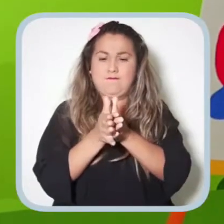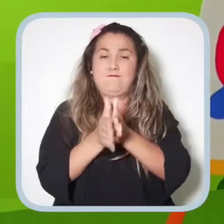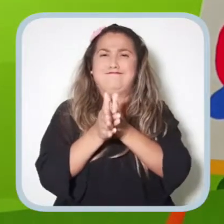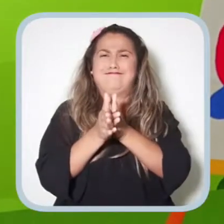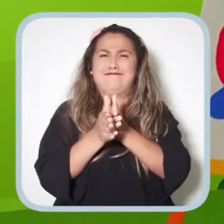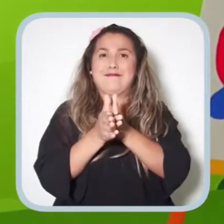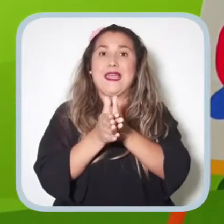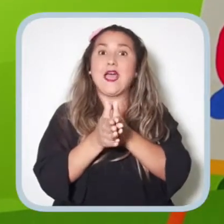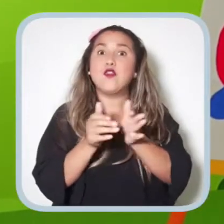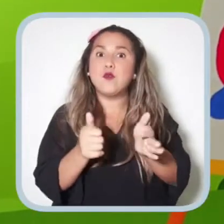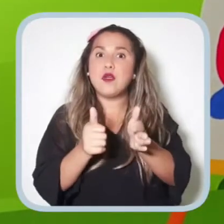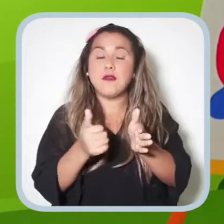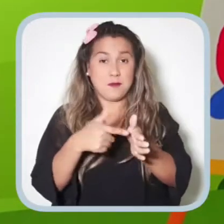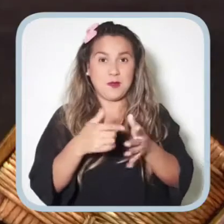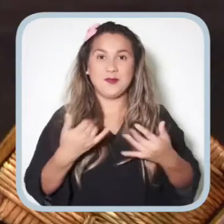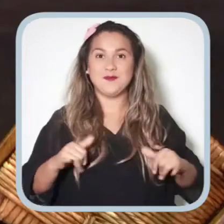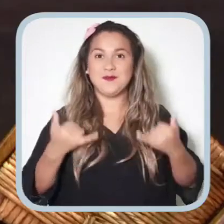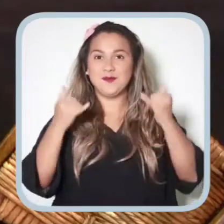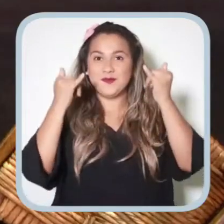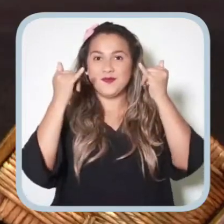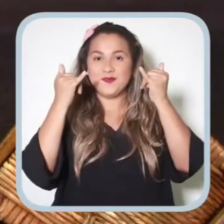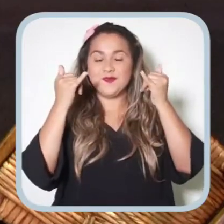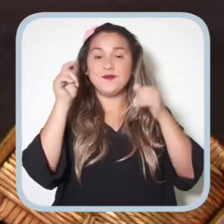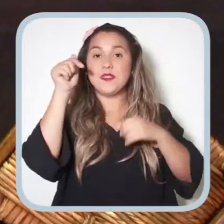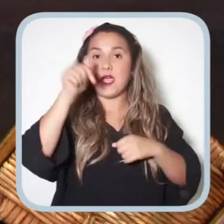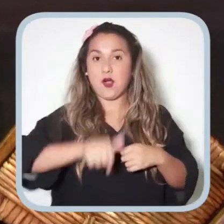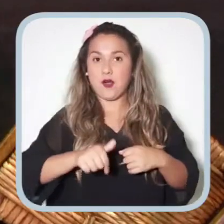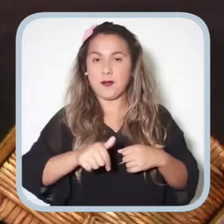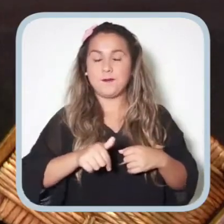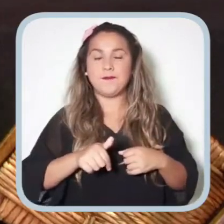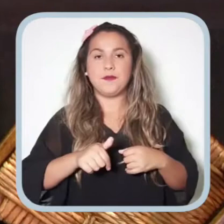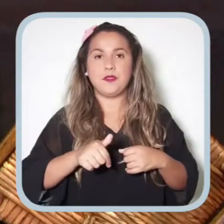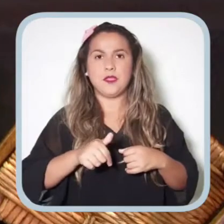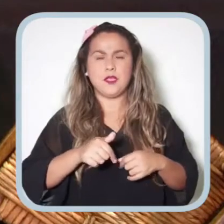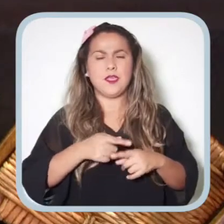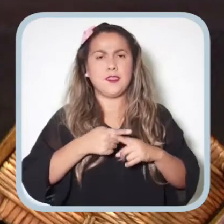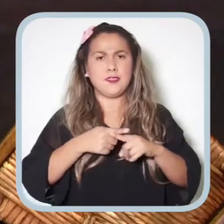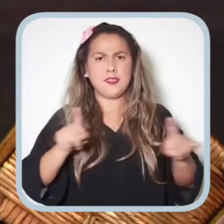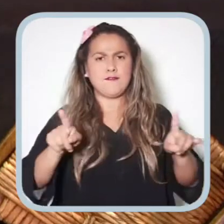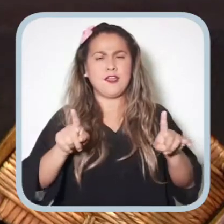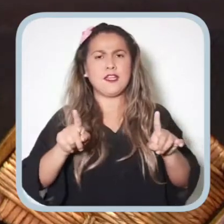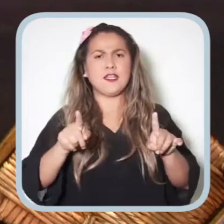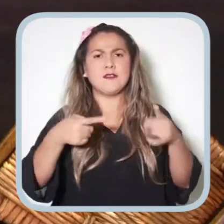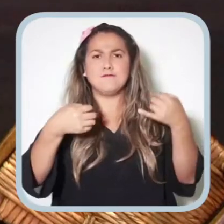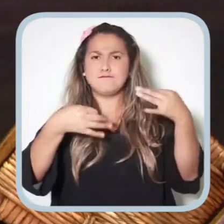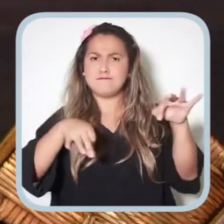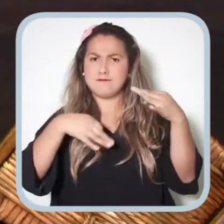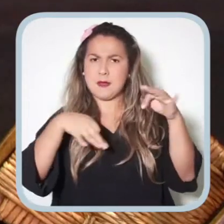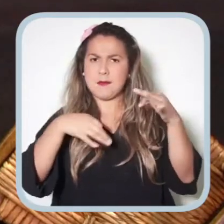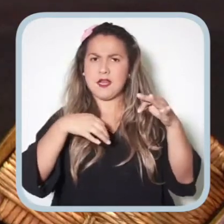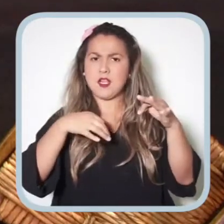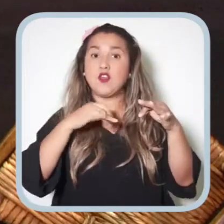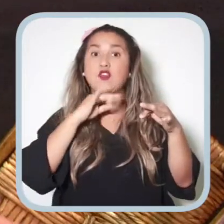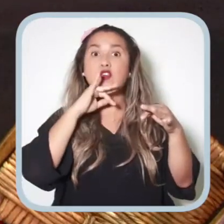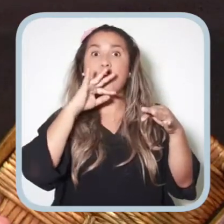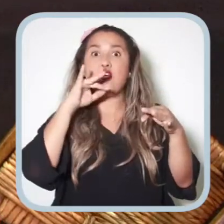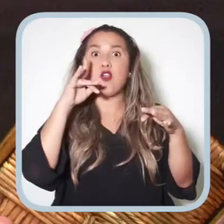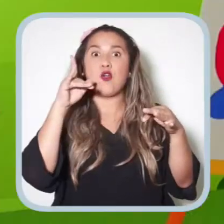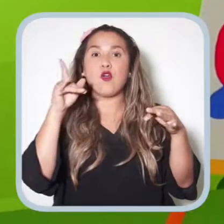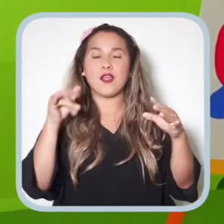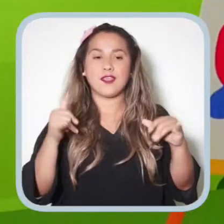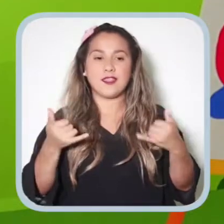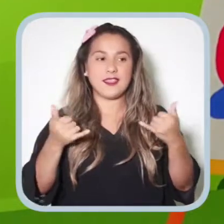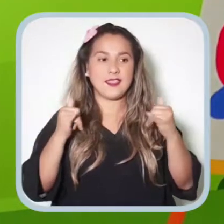está muy entretenido. Ahora, hay diferentes papeles con motivos divertidos y de colores. ¿Qué les